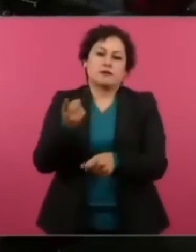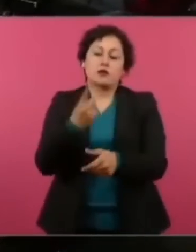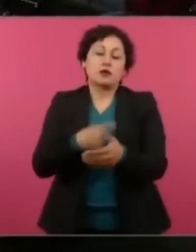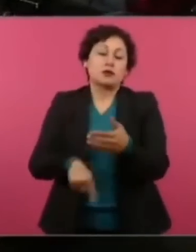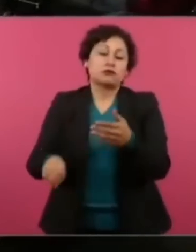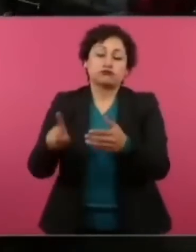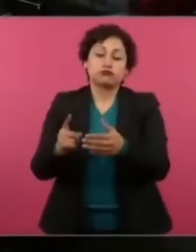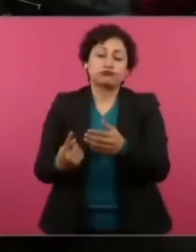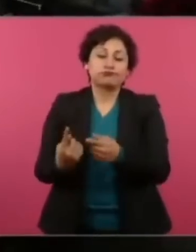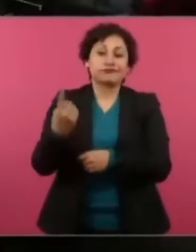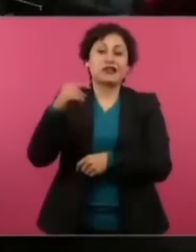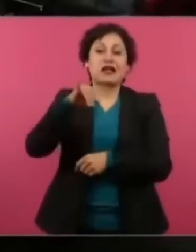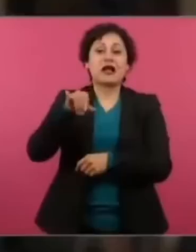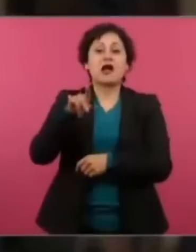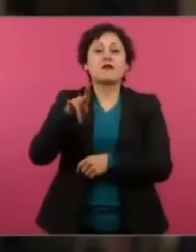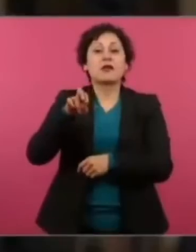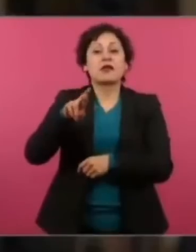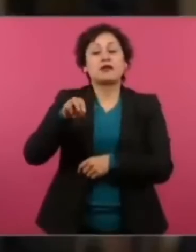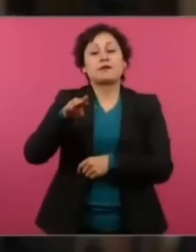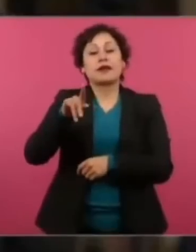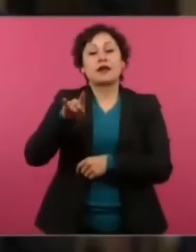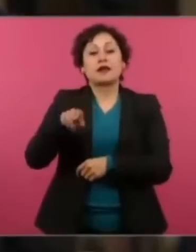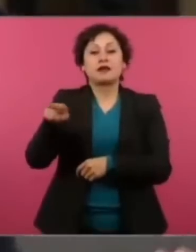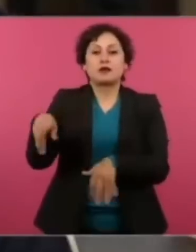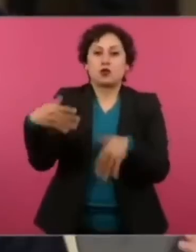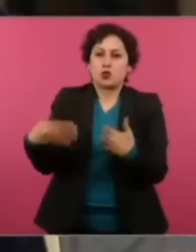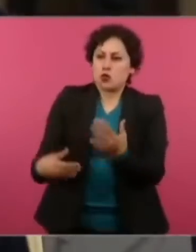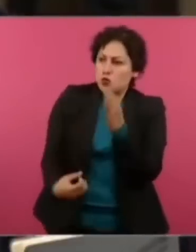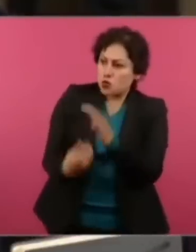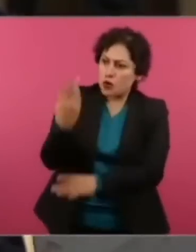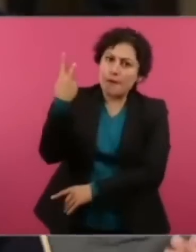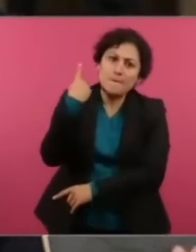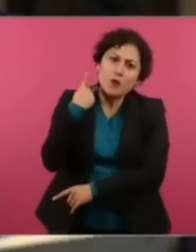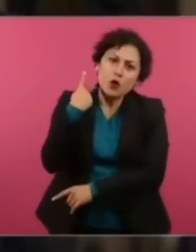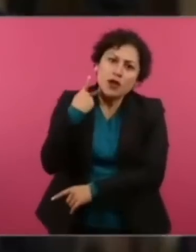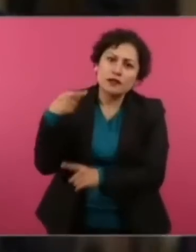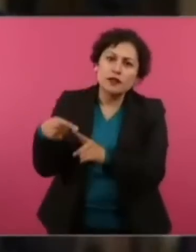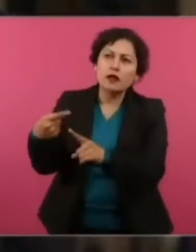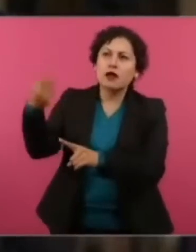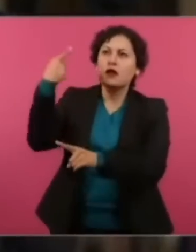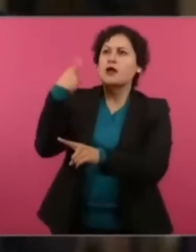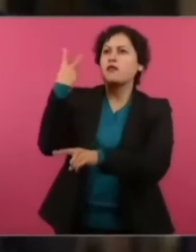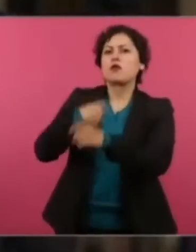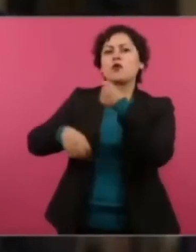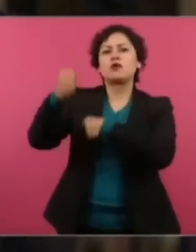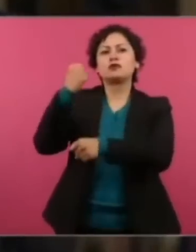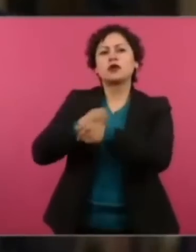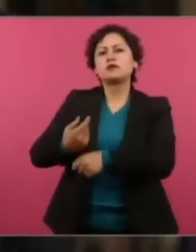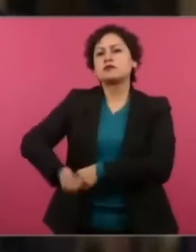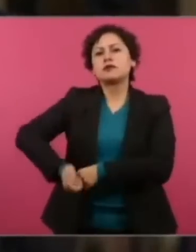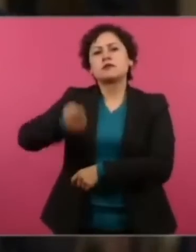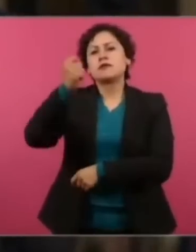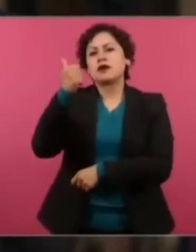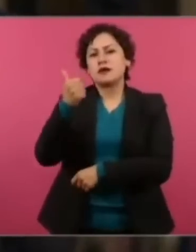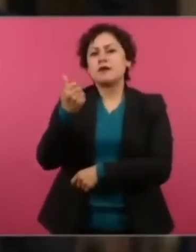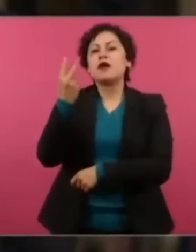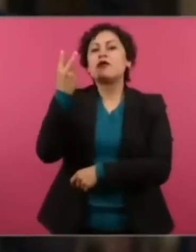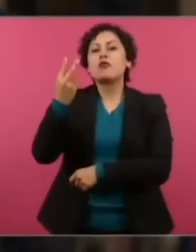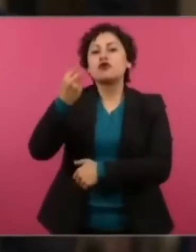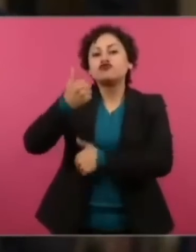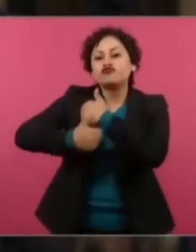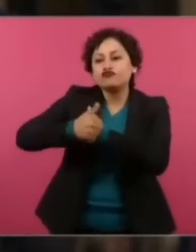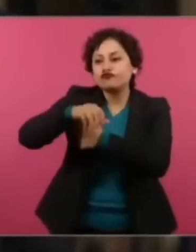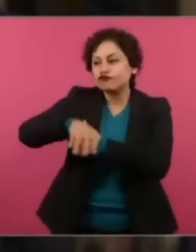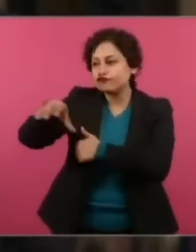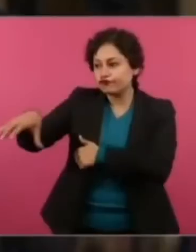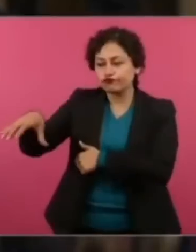Javier Milei, una novedad política. Hacía 2 años que se había presentado por primera vez, solamente en 2 distritos,